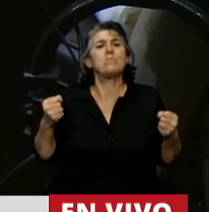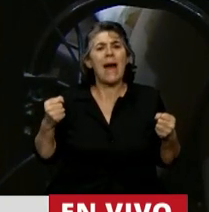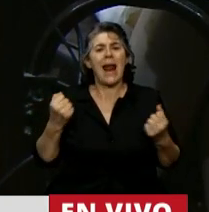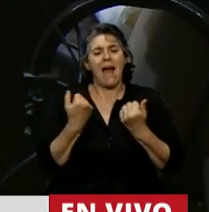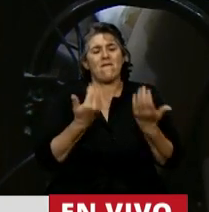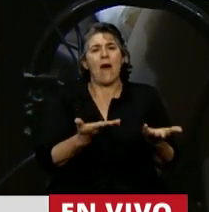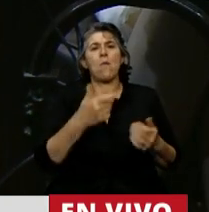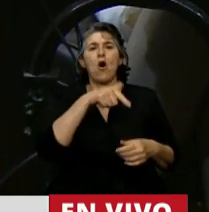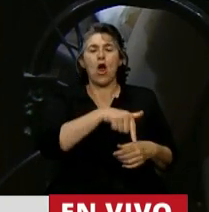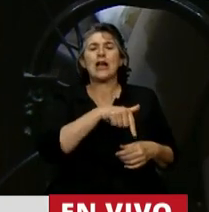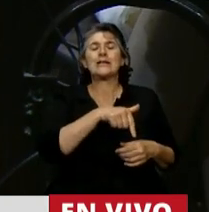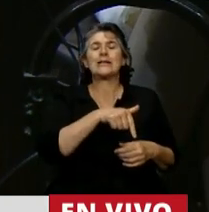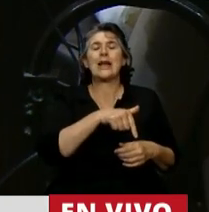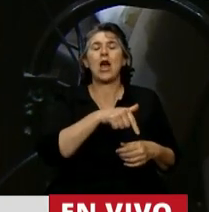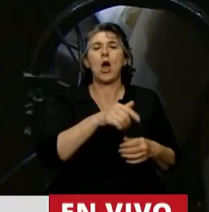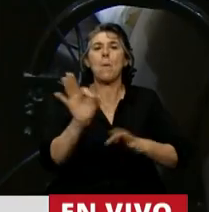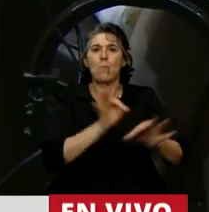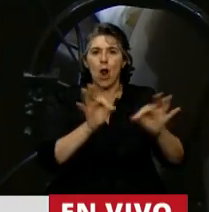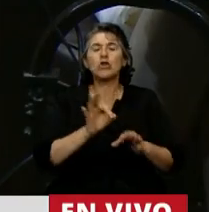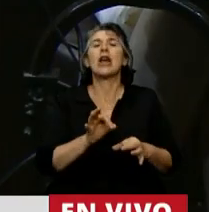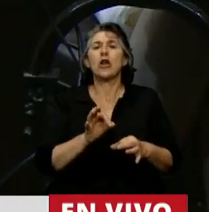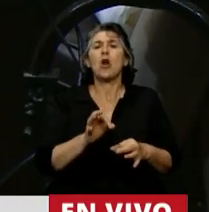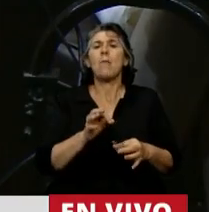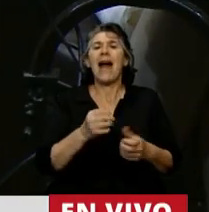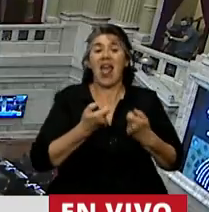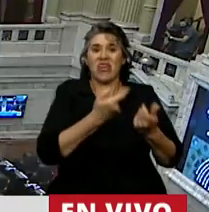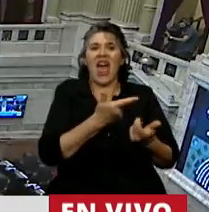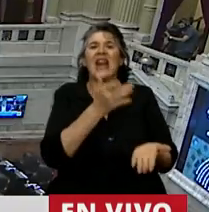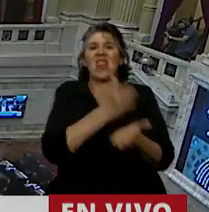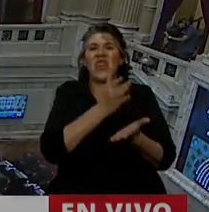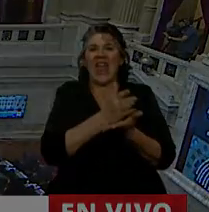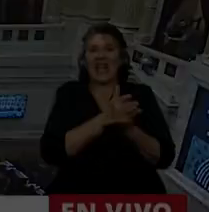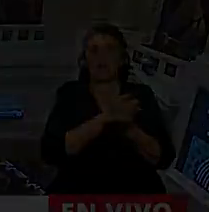y a ganar nuevos derechos. Muchísimas gracias, señor presidente. Gracias, diputado Buca.